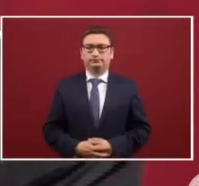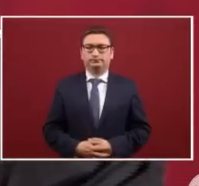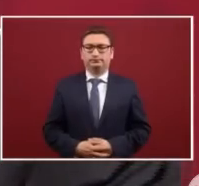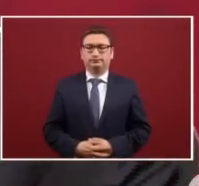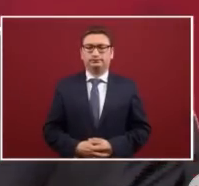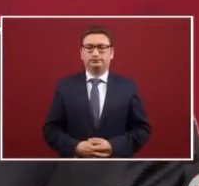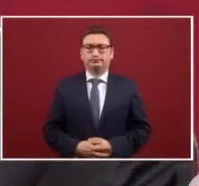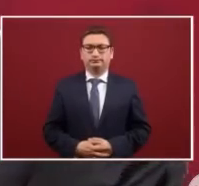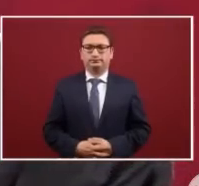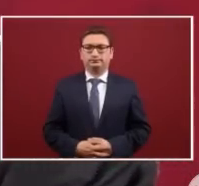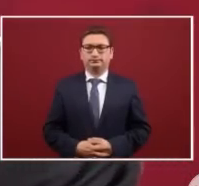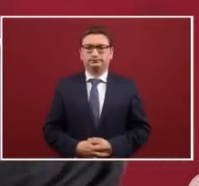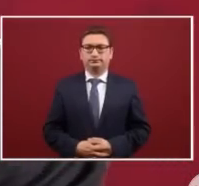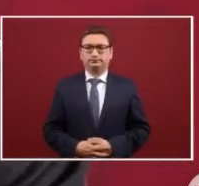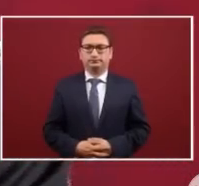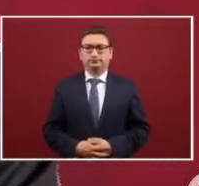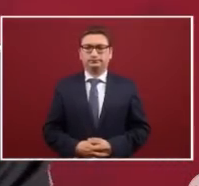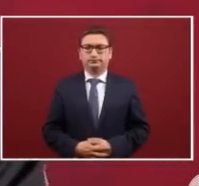este asunto,